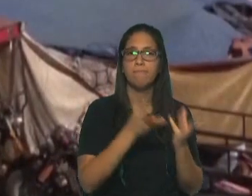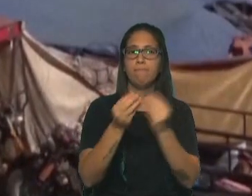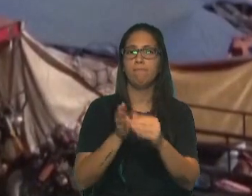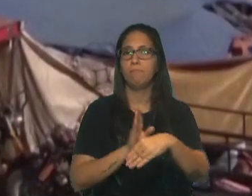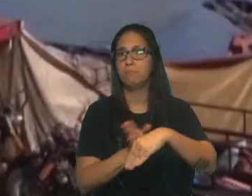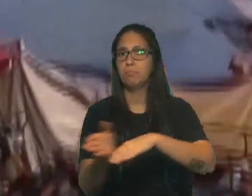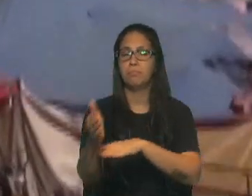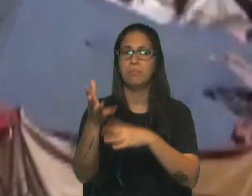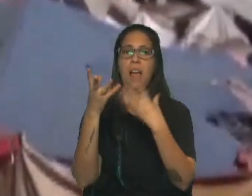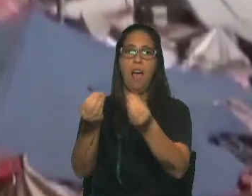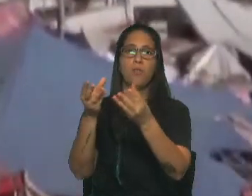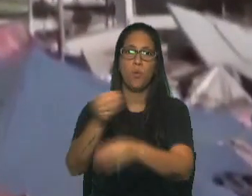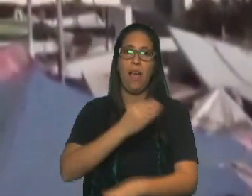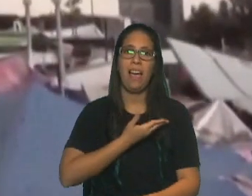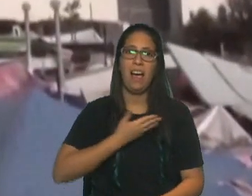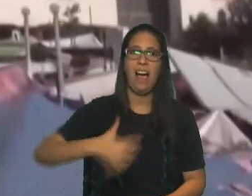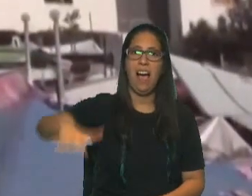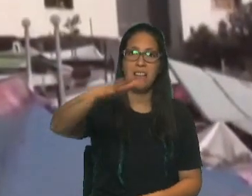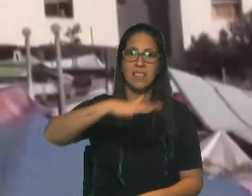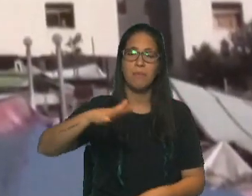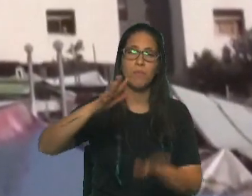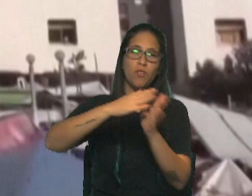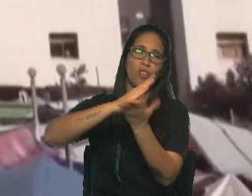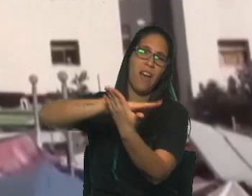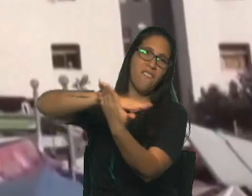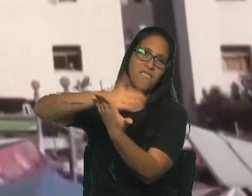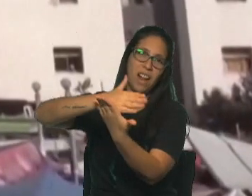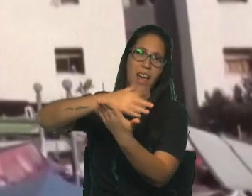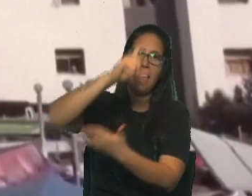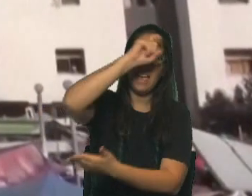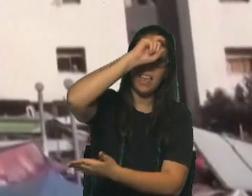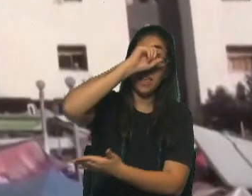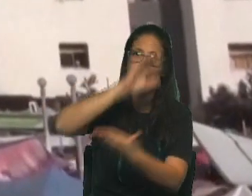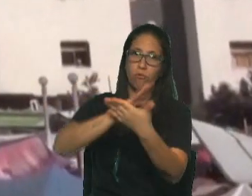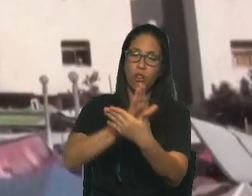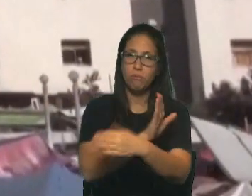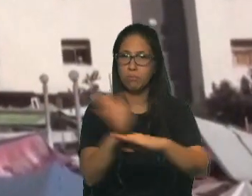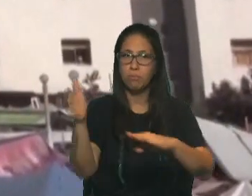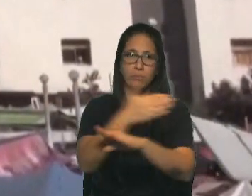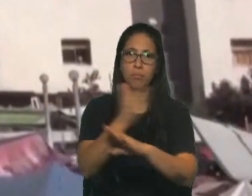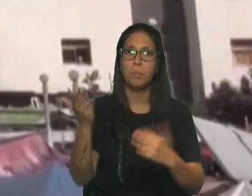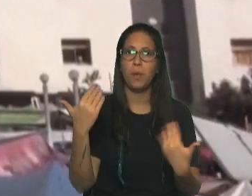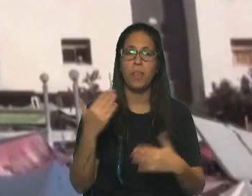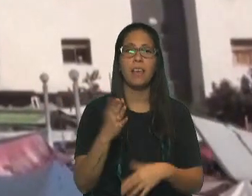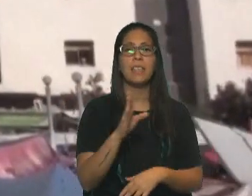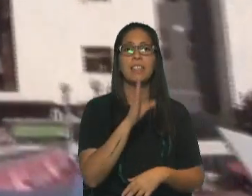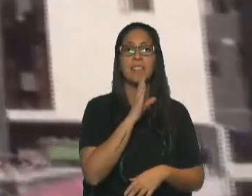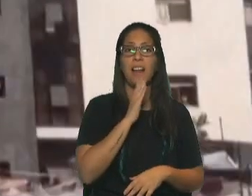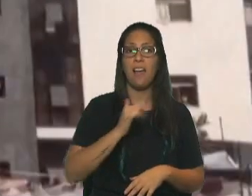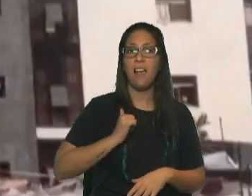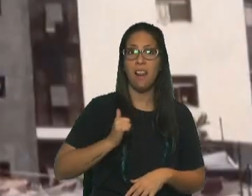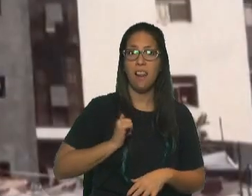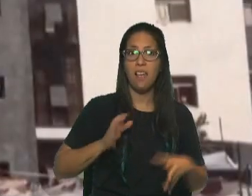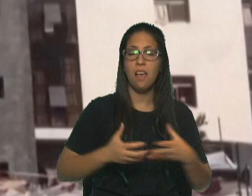Gaza por el paso de Rafah, que conecta la franja con Egipto. En tanto, Israel informó que sus tropas hallaron el cuerpo de una